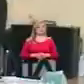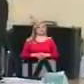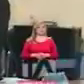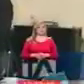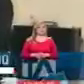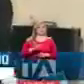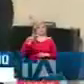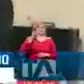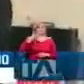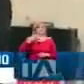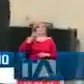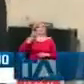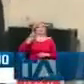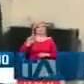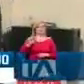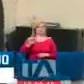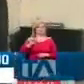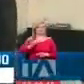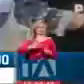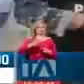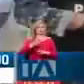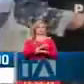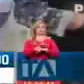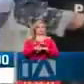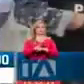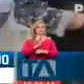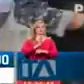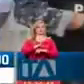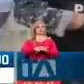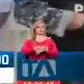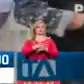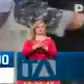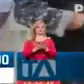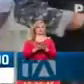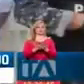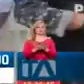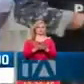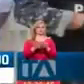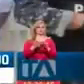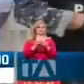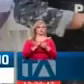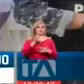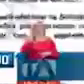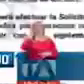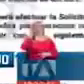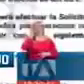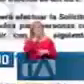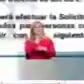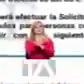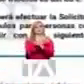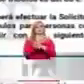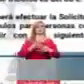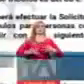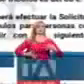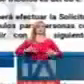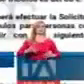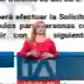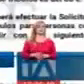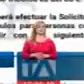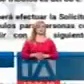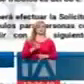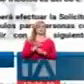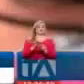Ochoa, exdirector técnico, detenido también y con prisión domiciliaria por presentar problemas médicos y discapacidad física, hace